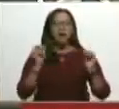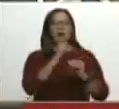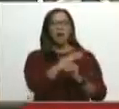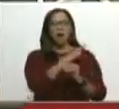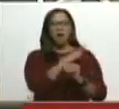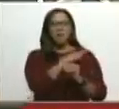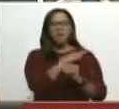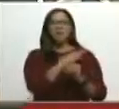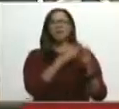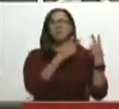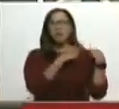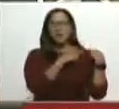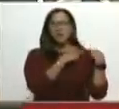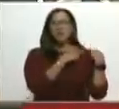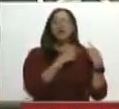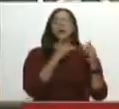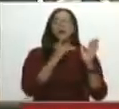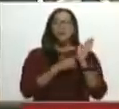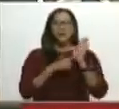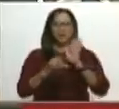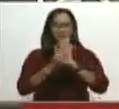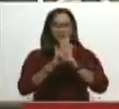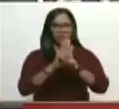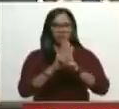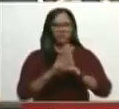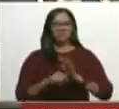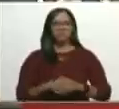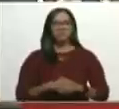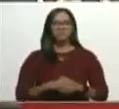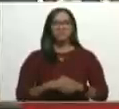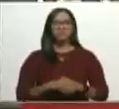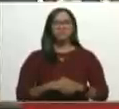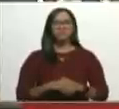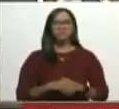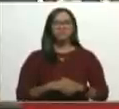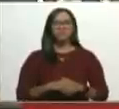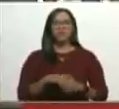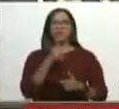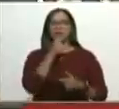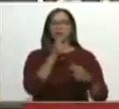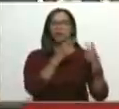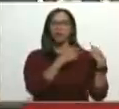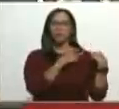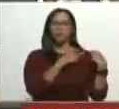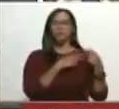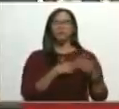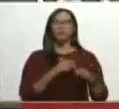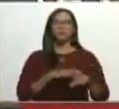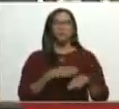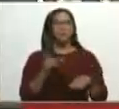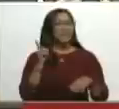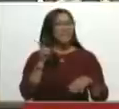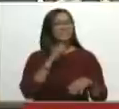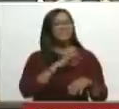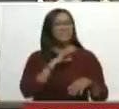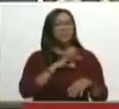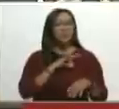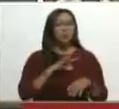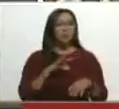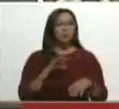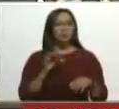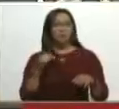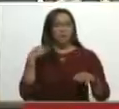autoridades competentes para que se haga cumplir esta ley. A quien corresponda. Porque ese señor se la da de